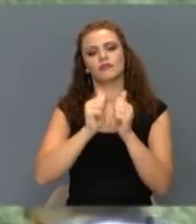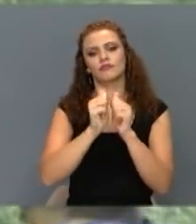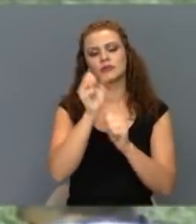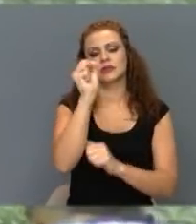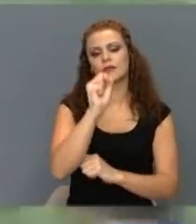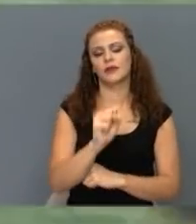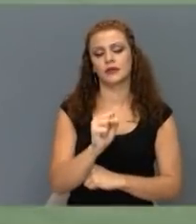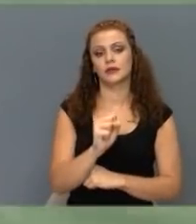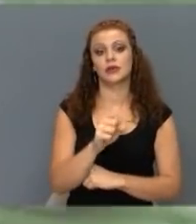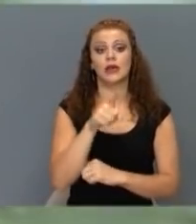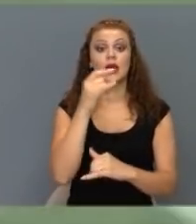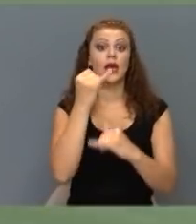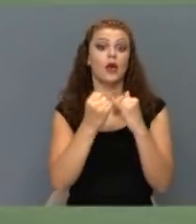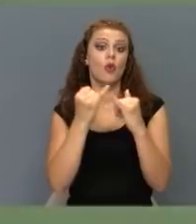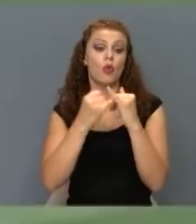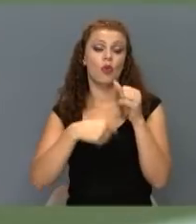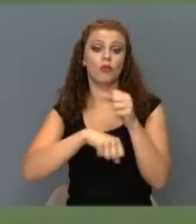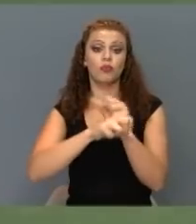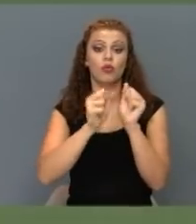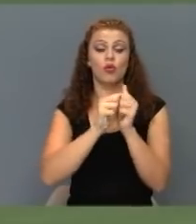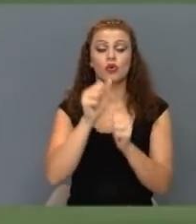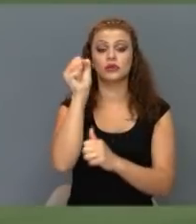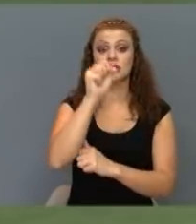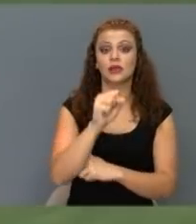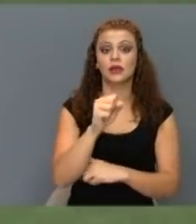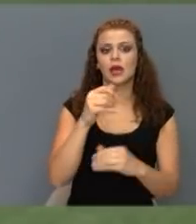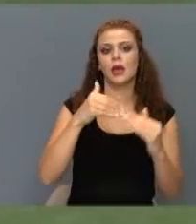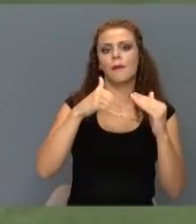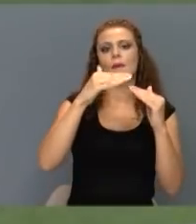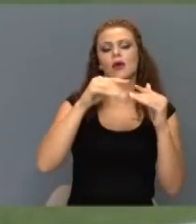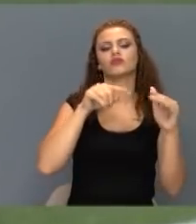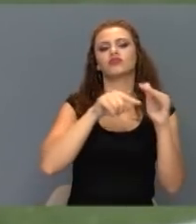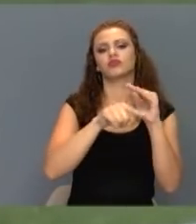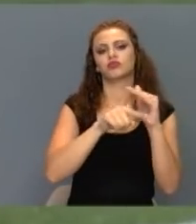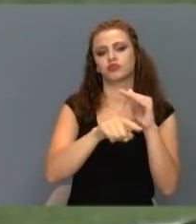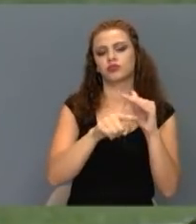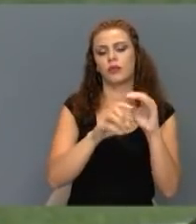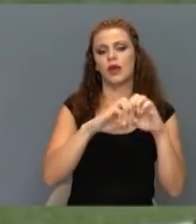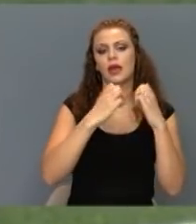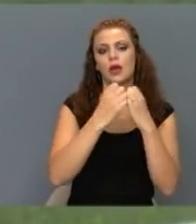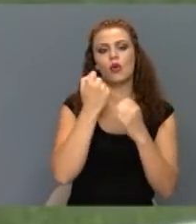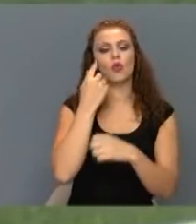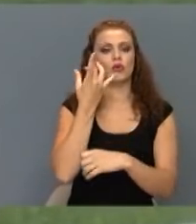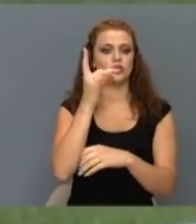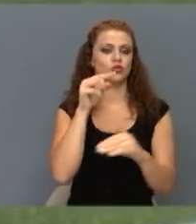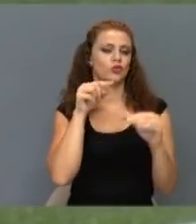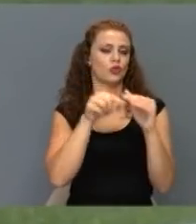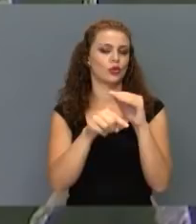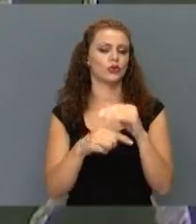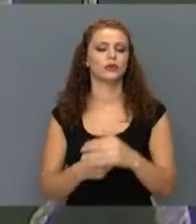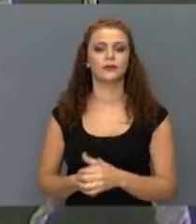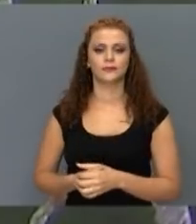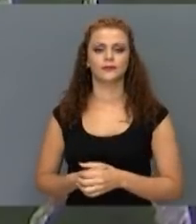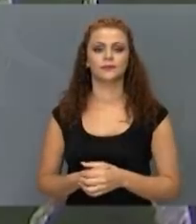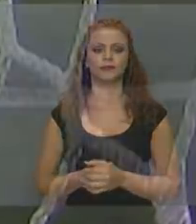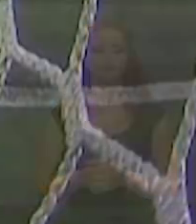donde en el último torneo con los morados quedó como el máximo anotador del certamen con 18 anotaciones